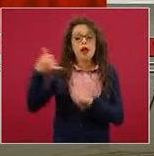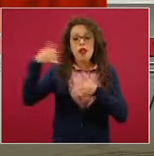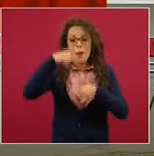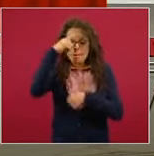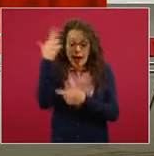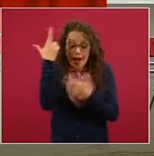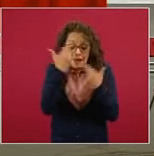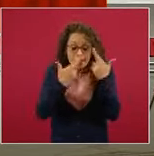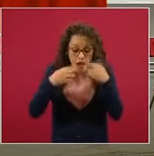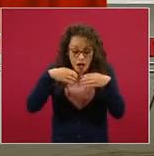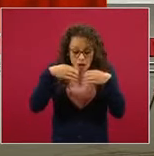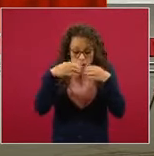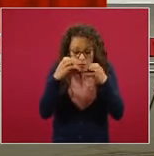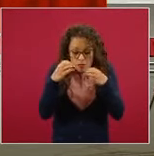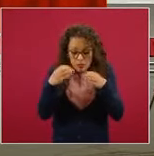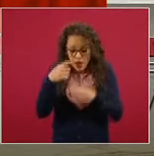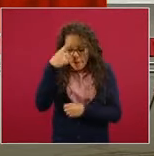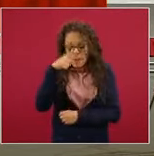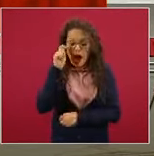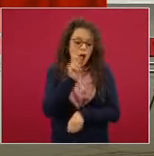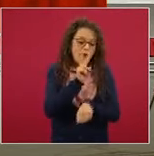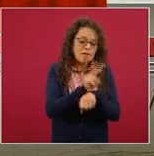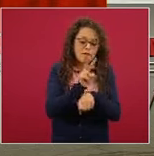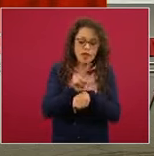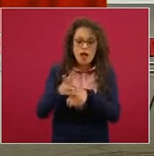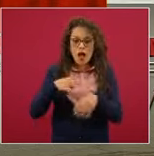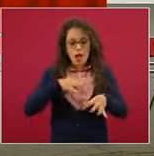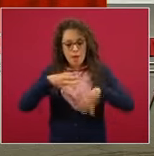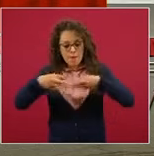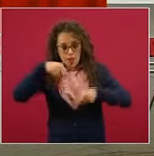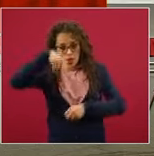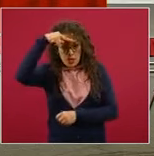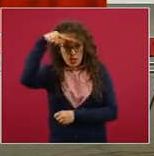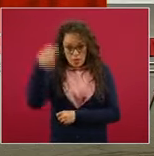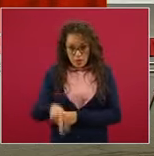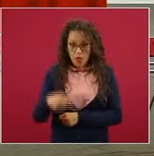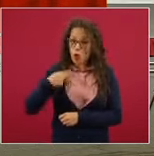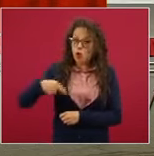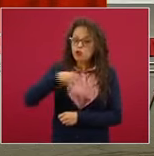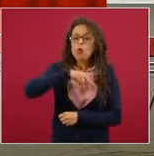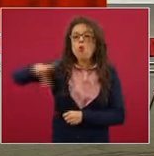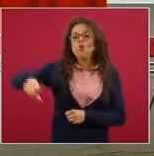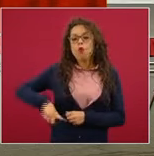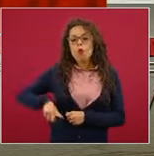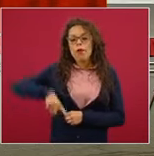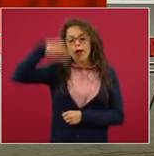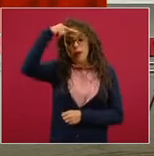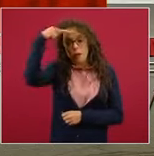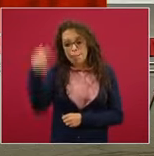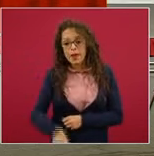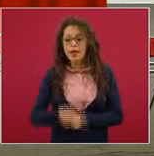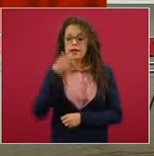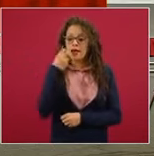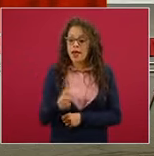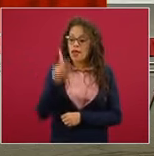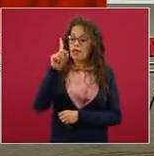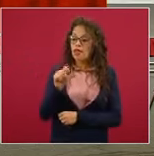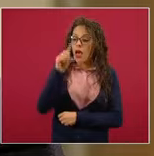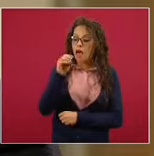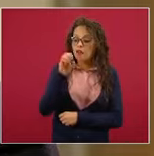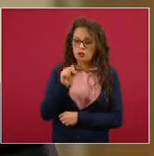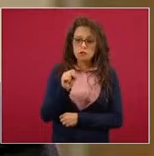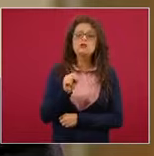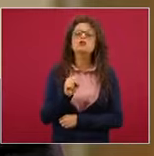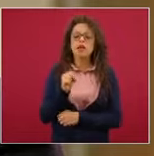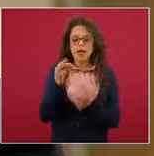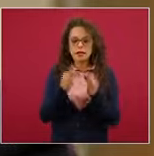diagnóstico. Para la Vigilancia Epidemiológica de México, para nosotros, para el Gobierno de México, son datos que cuentan, son datos que